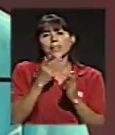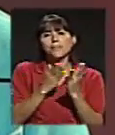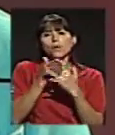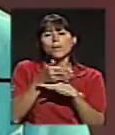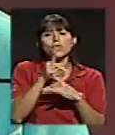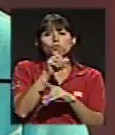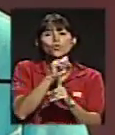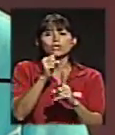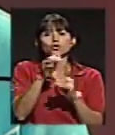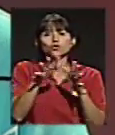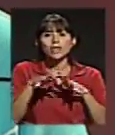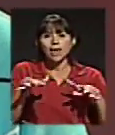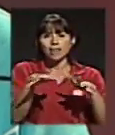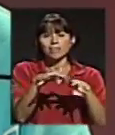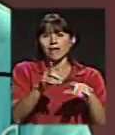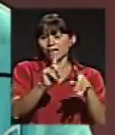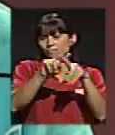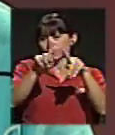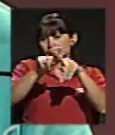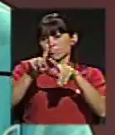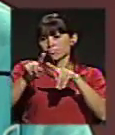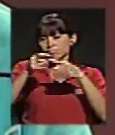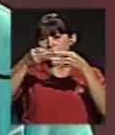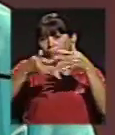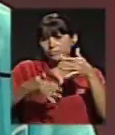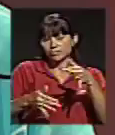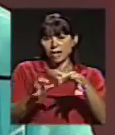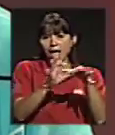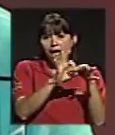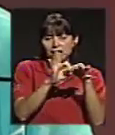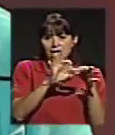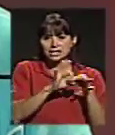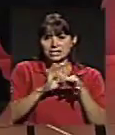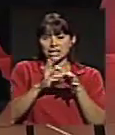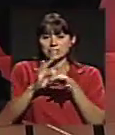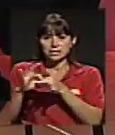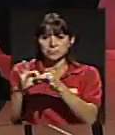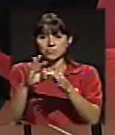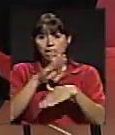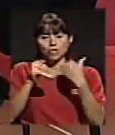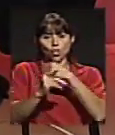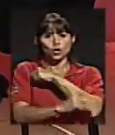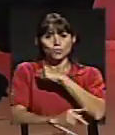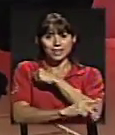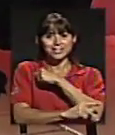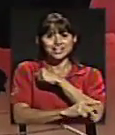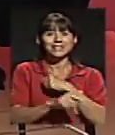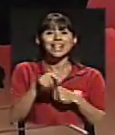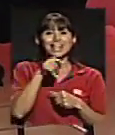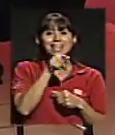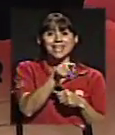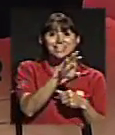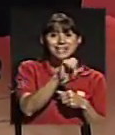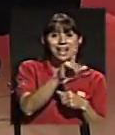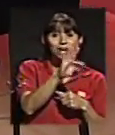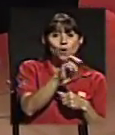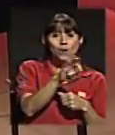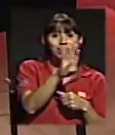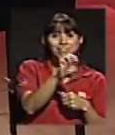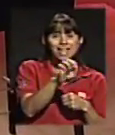entonces existen una gran serie de alianzas, eso en todos los países, y ellos tienen una fusión comercial por medio de la